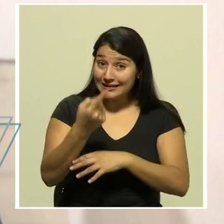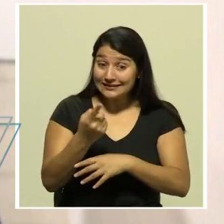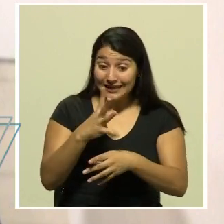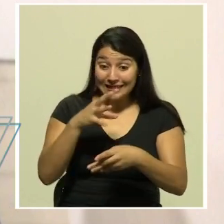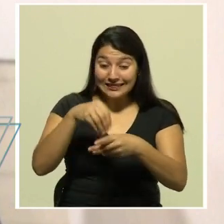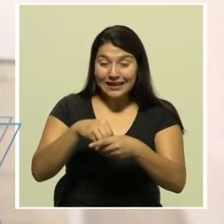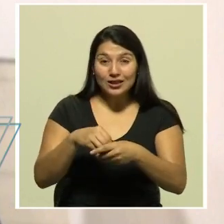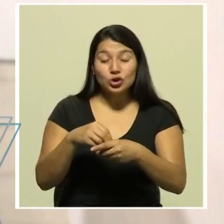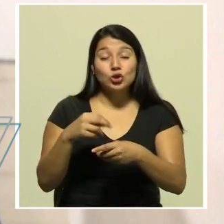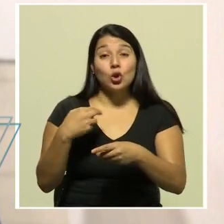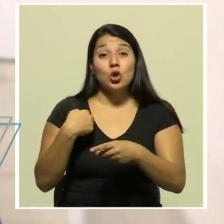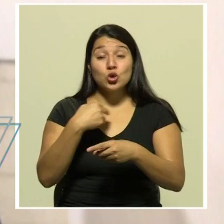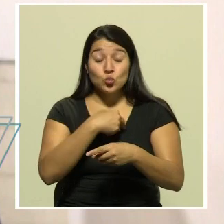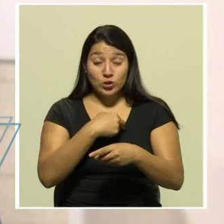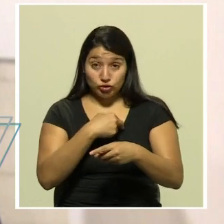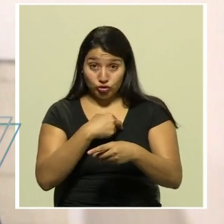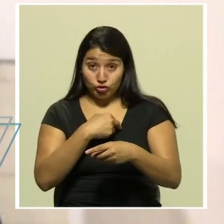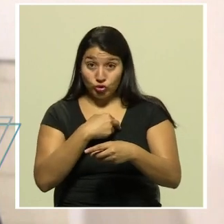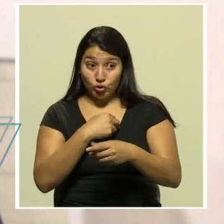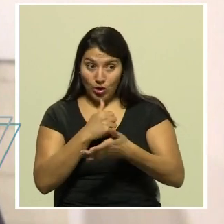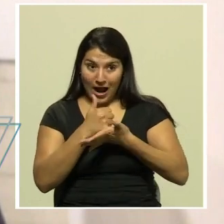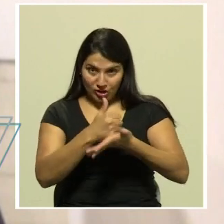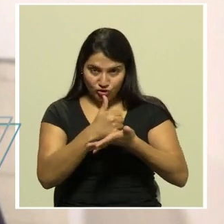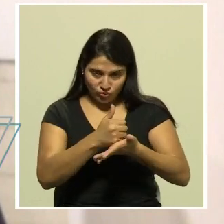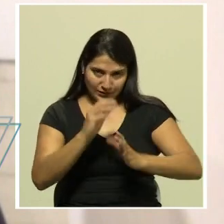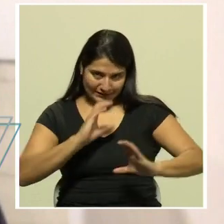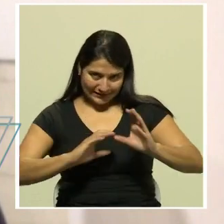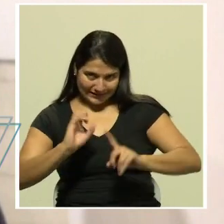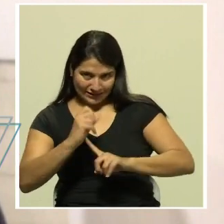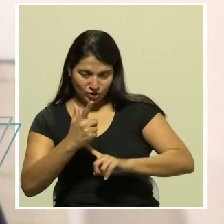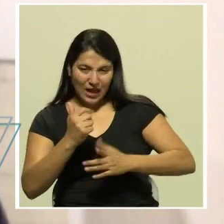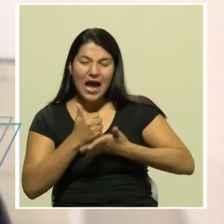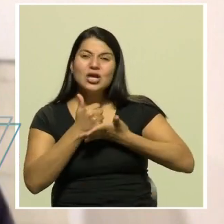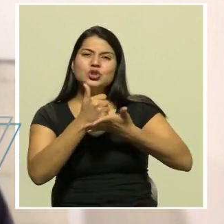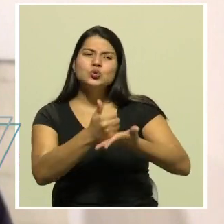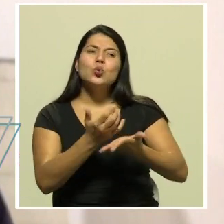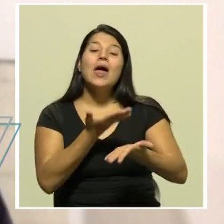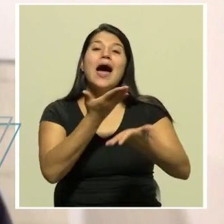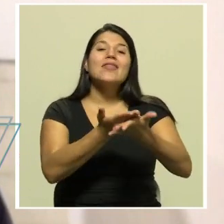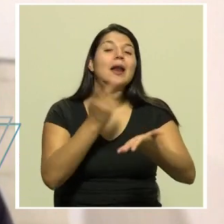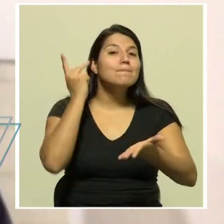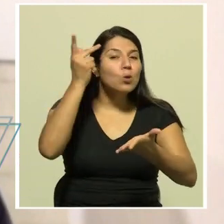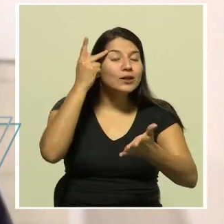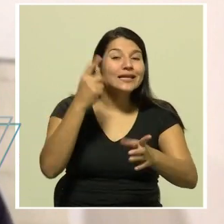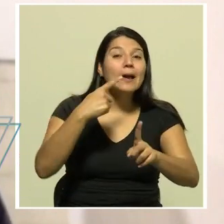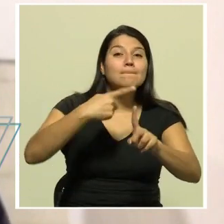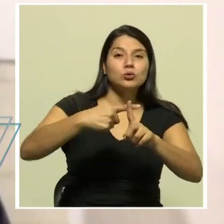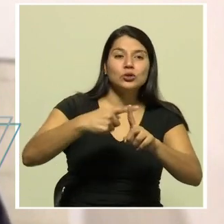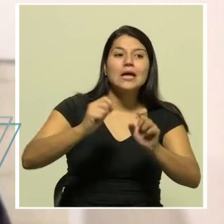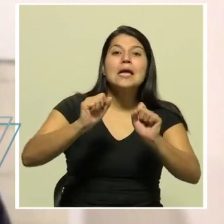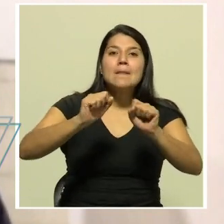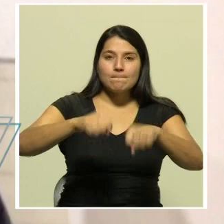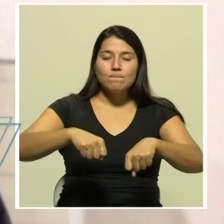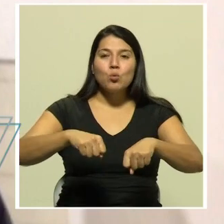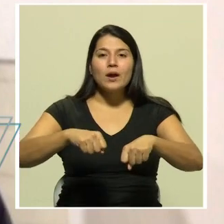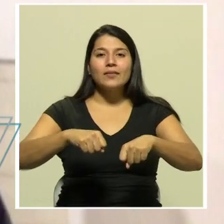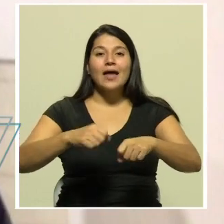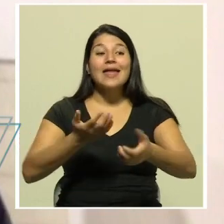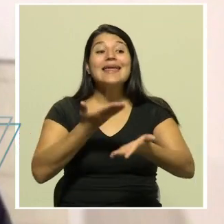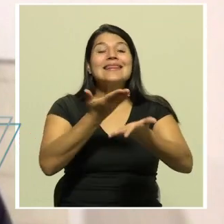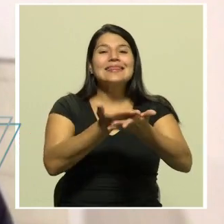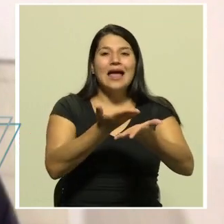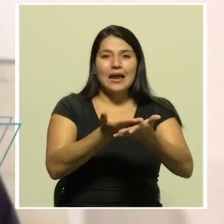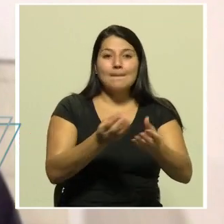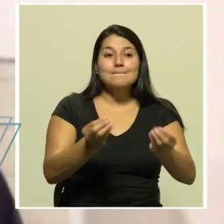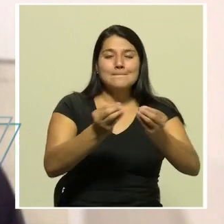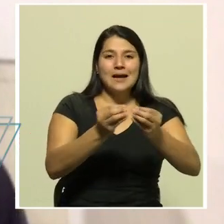nuestras contribuciones están precisamente en hacer políticas afirmativas que venzan esos espacios que han estado